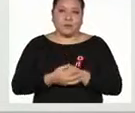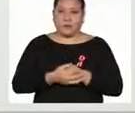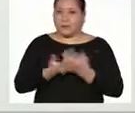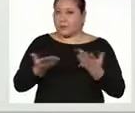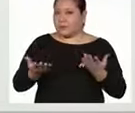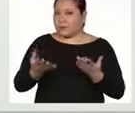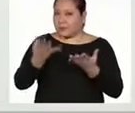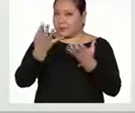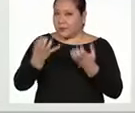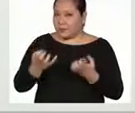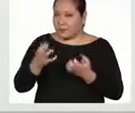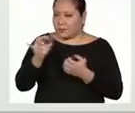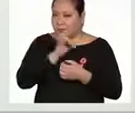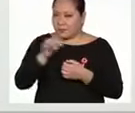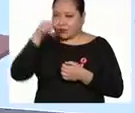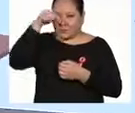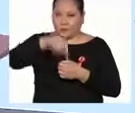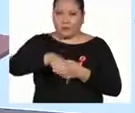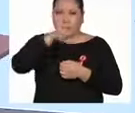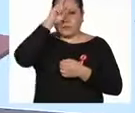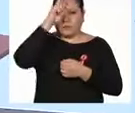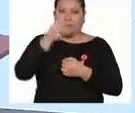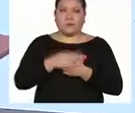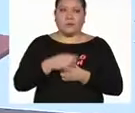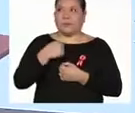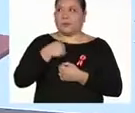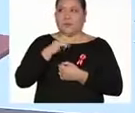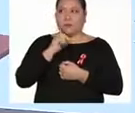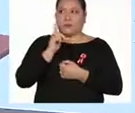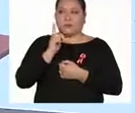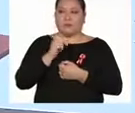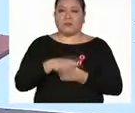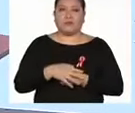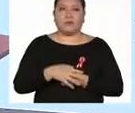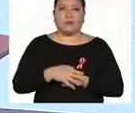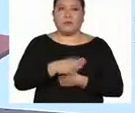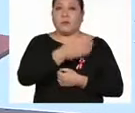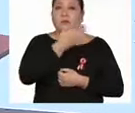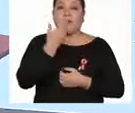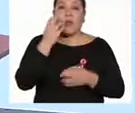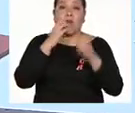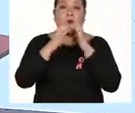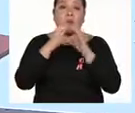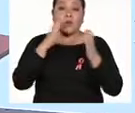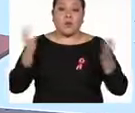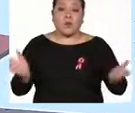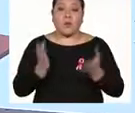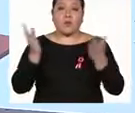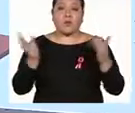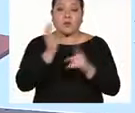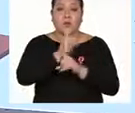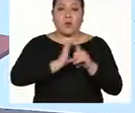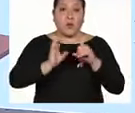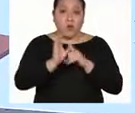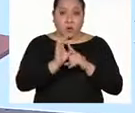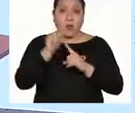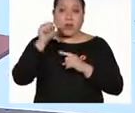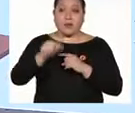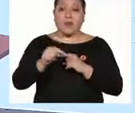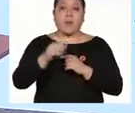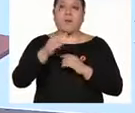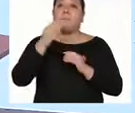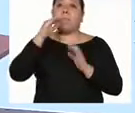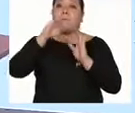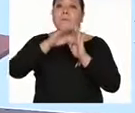¿Acaso queremos algo así para el Perú? Yo no. Cuanta mayor comunicación y promoción cultural haya, habrá